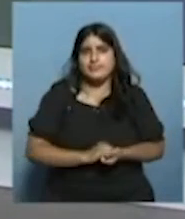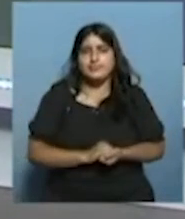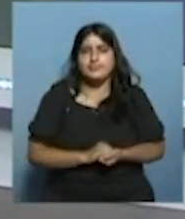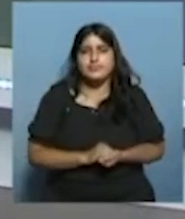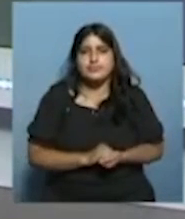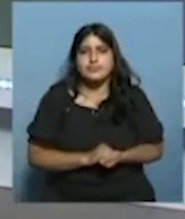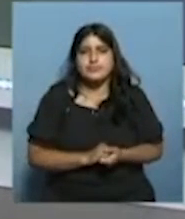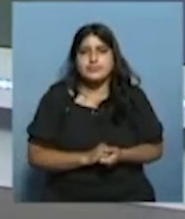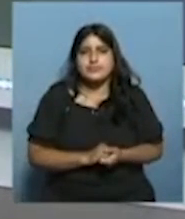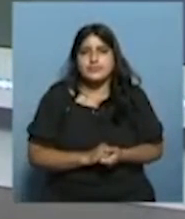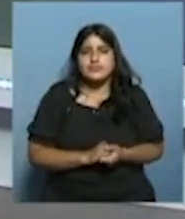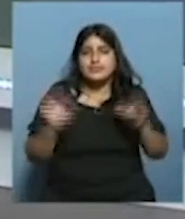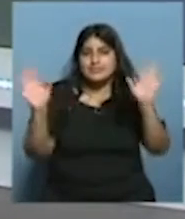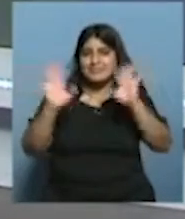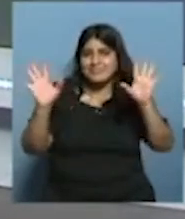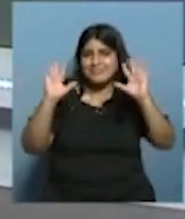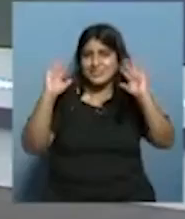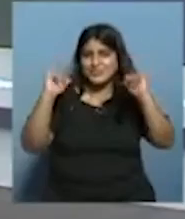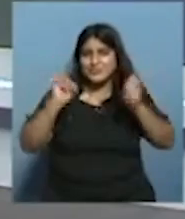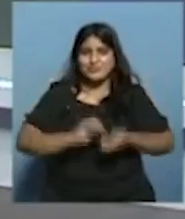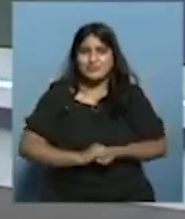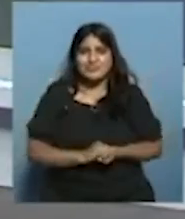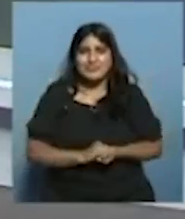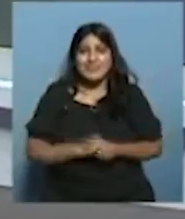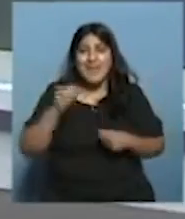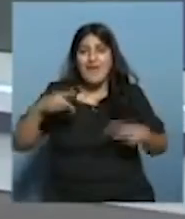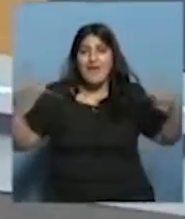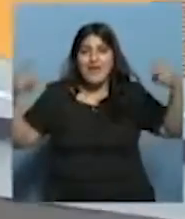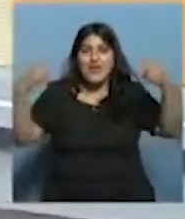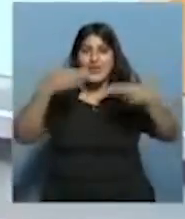Hasta pronto. Hacemos la pausa, ya volvemos con más información.